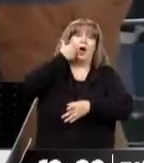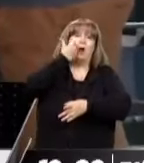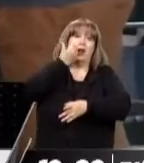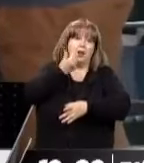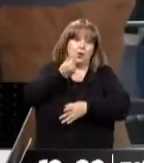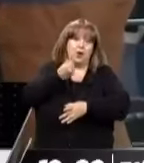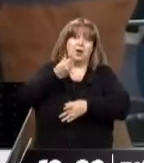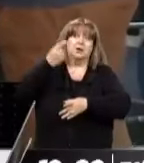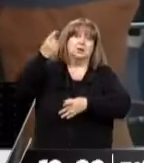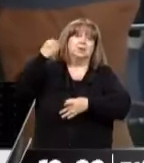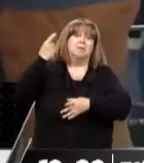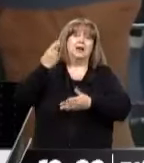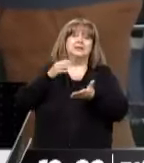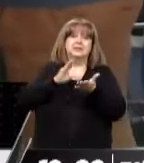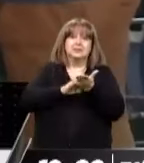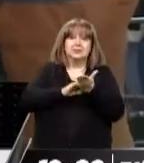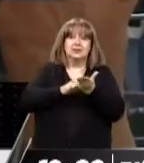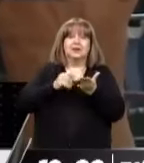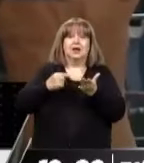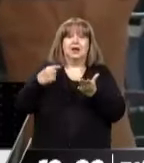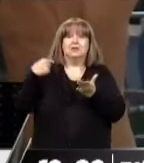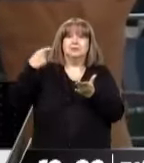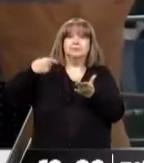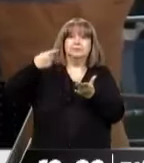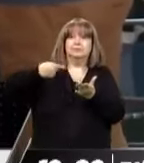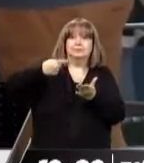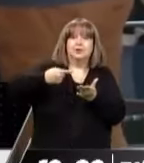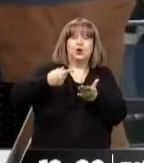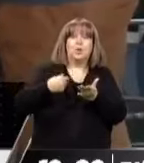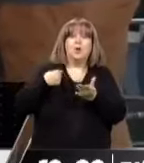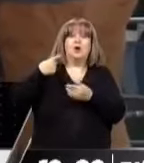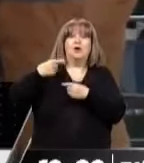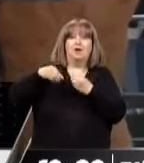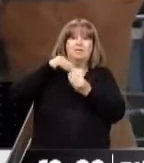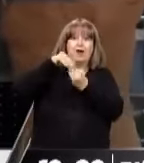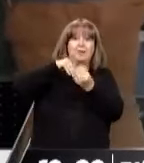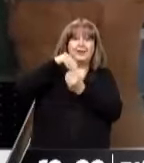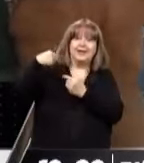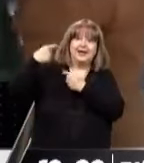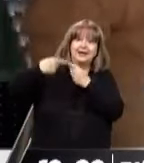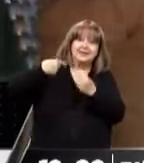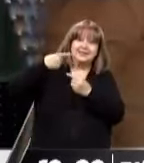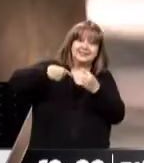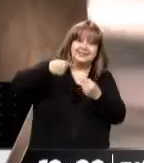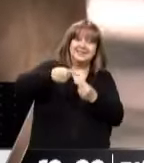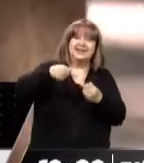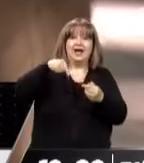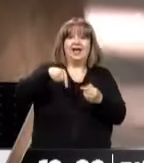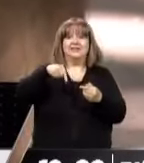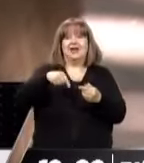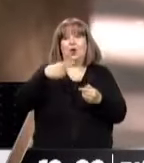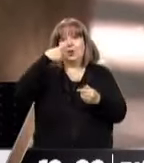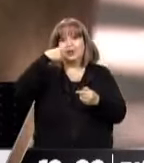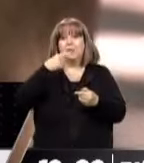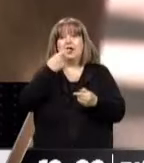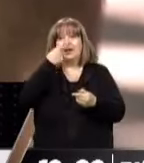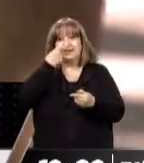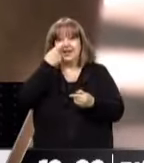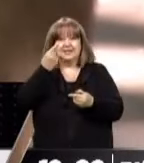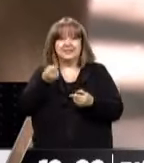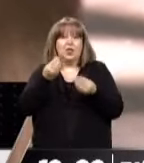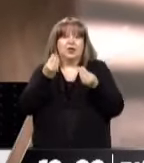de la afiliación hasta el interesado hasta marzo vamos a seguir utilizando el sistema actual para que